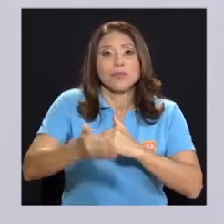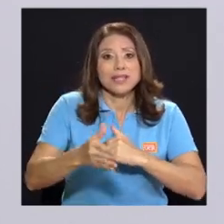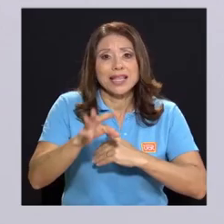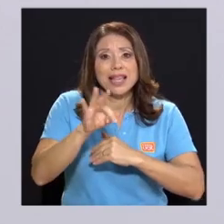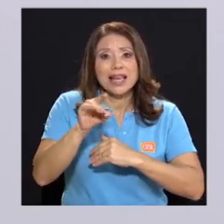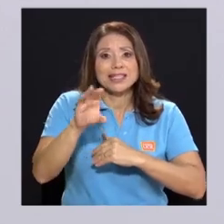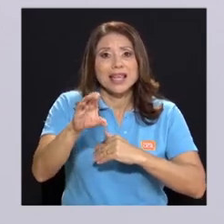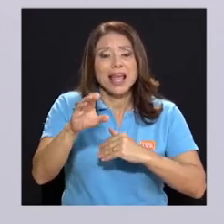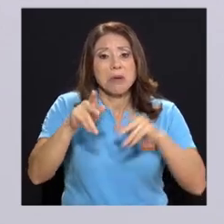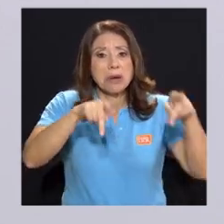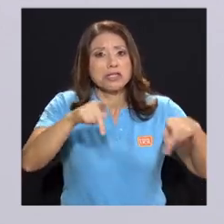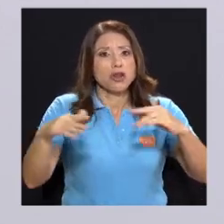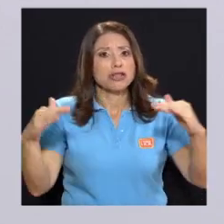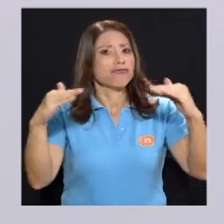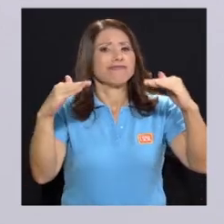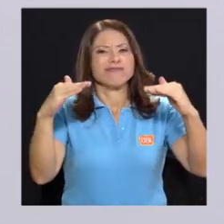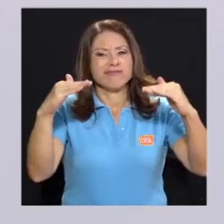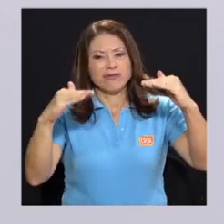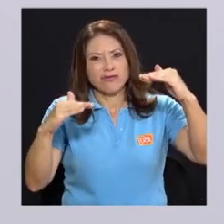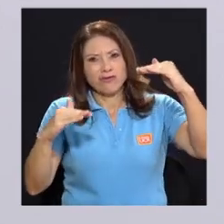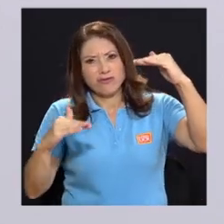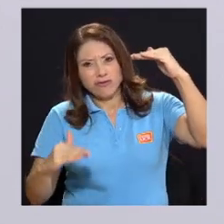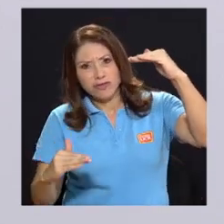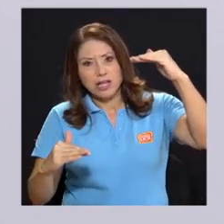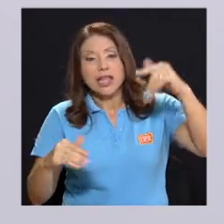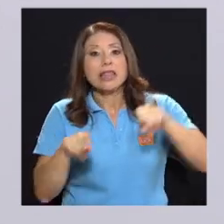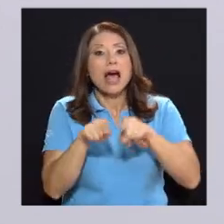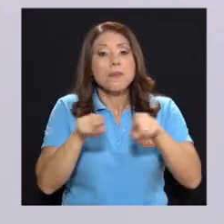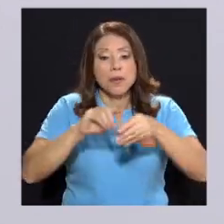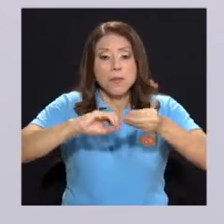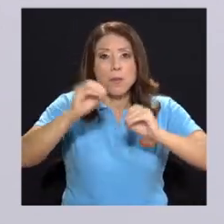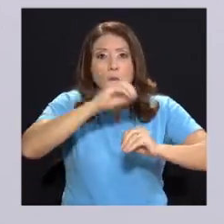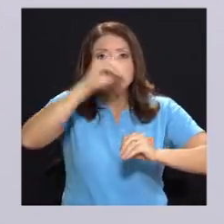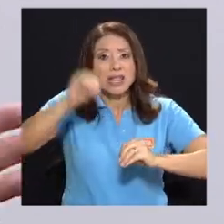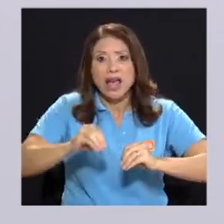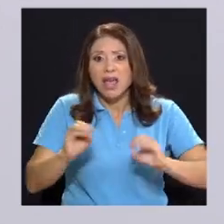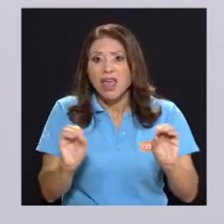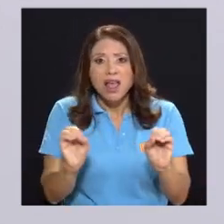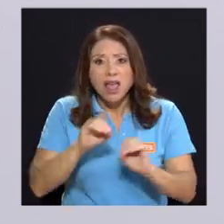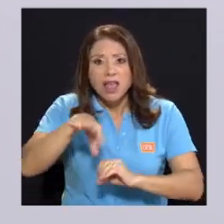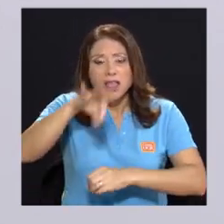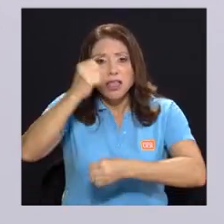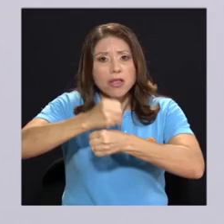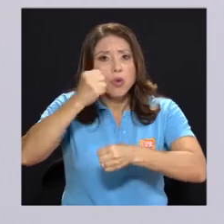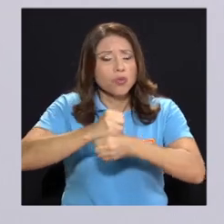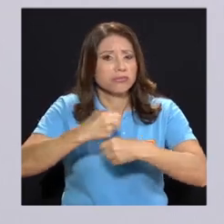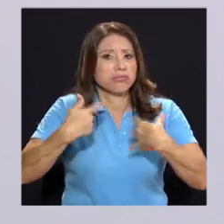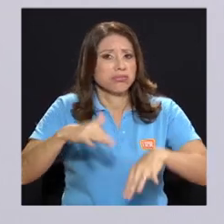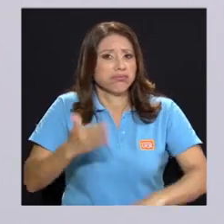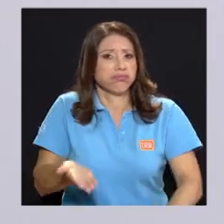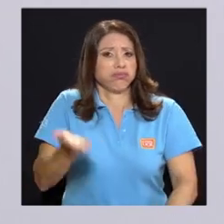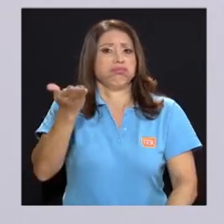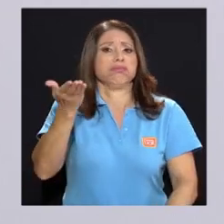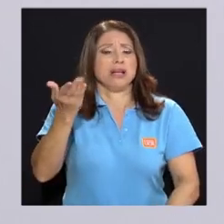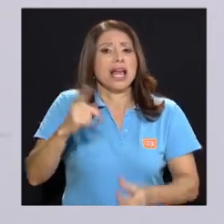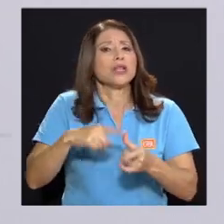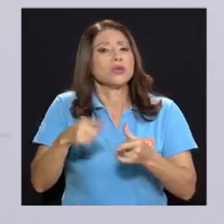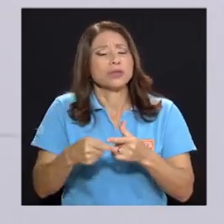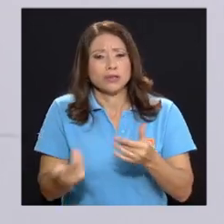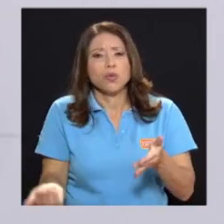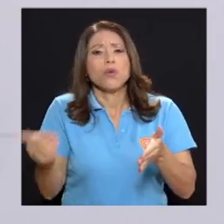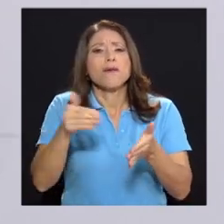el desempleo ha estado en los niveles más altos de la pregunta nuevamente es y eso